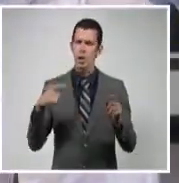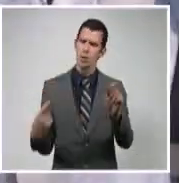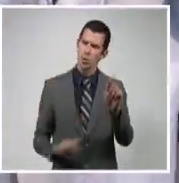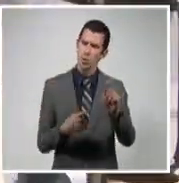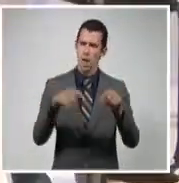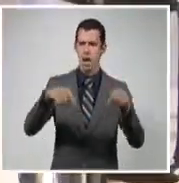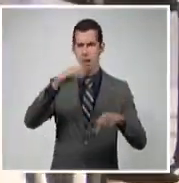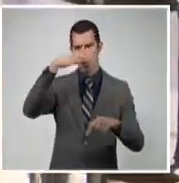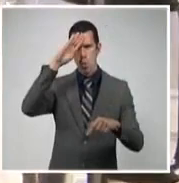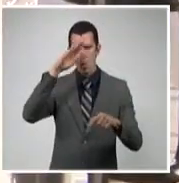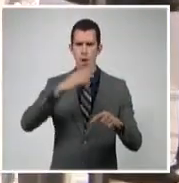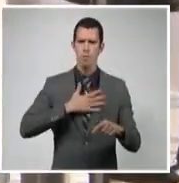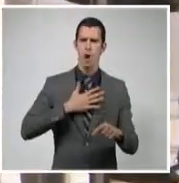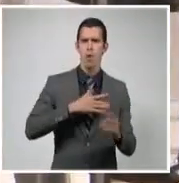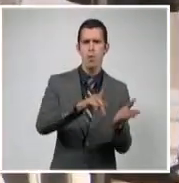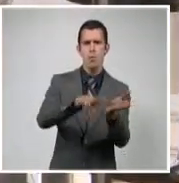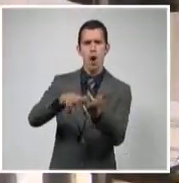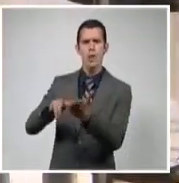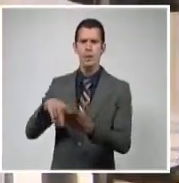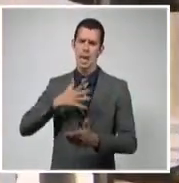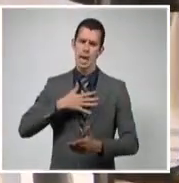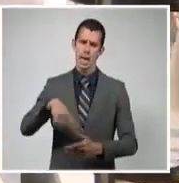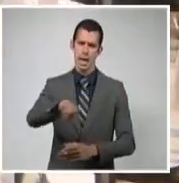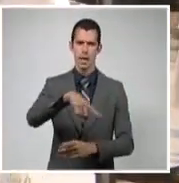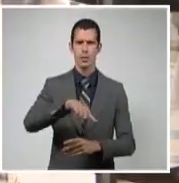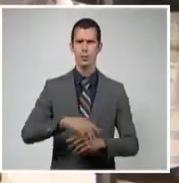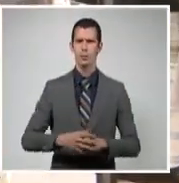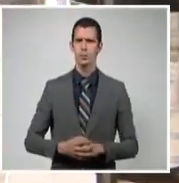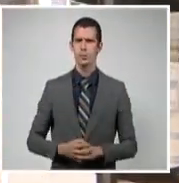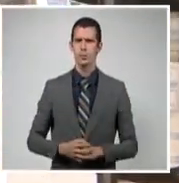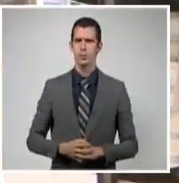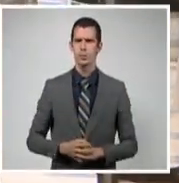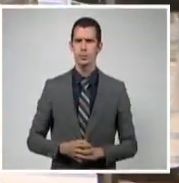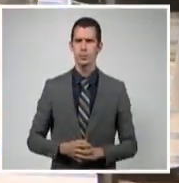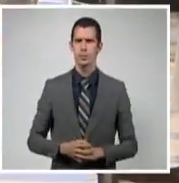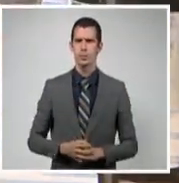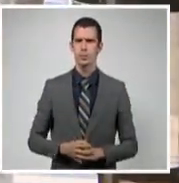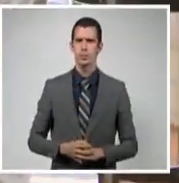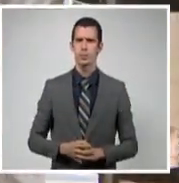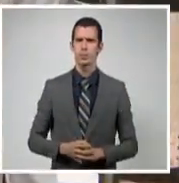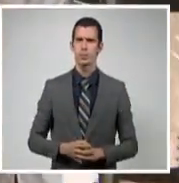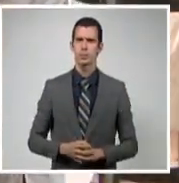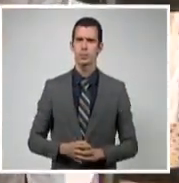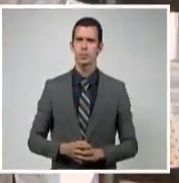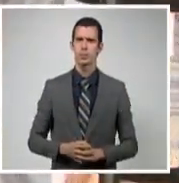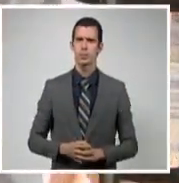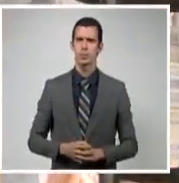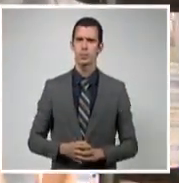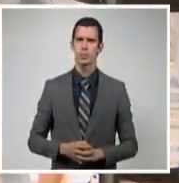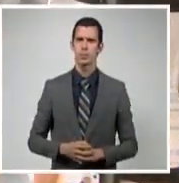en cada escenario de Cuba que demande su presencia. Adán Morel, Sistema Informativo de la Televisión Cubana.